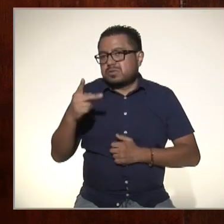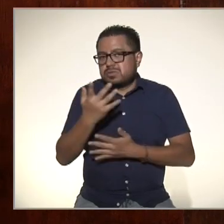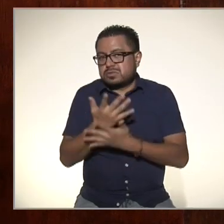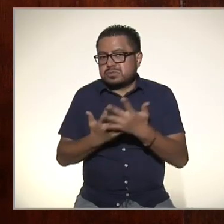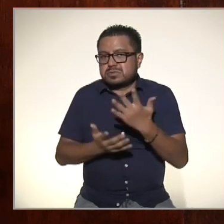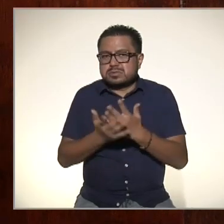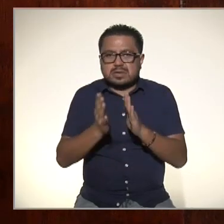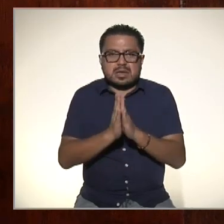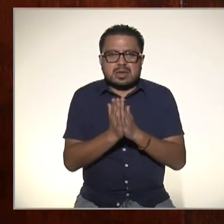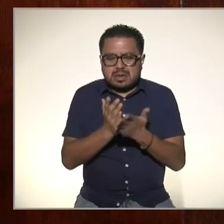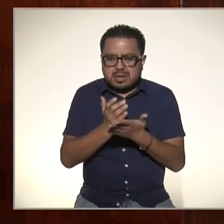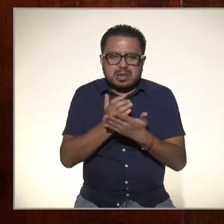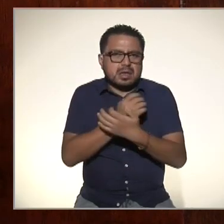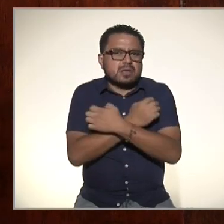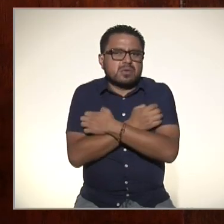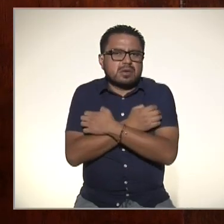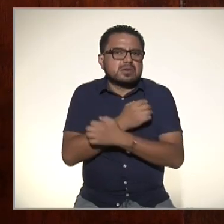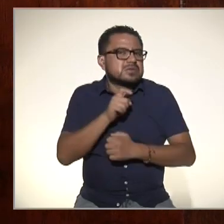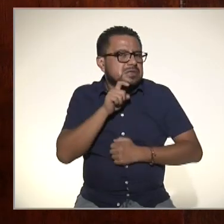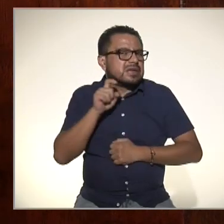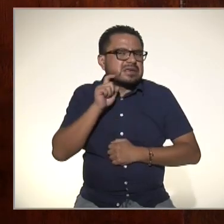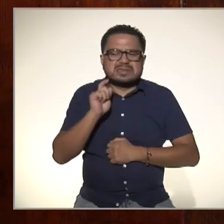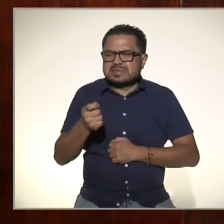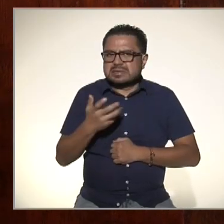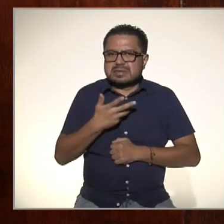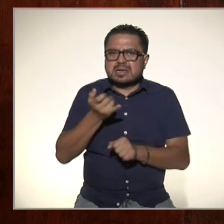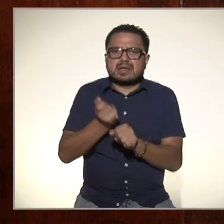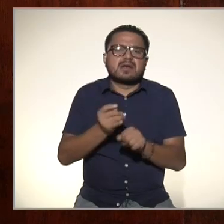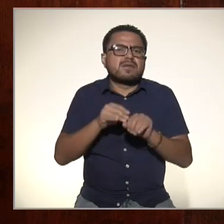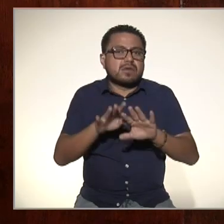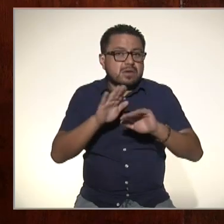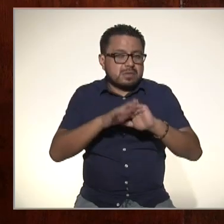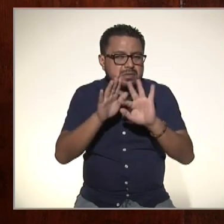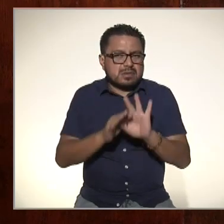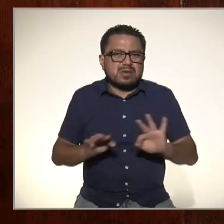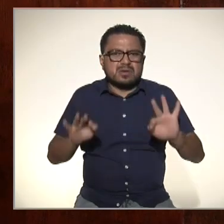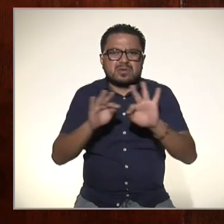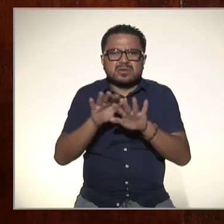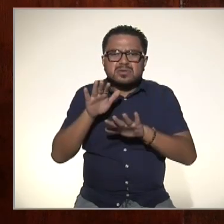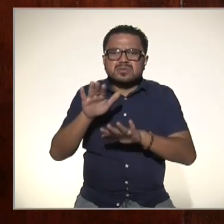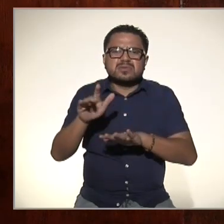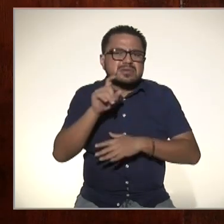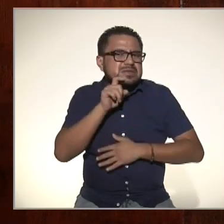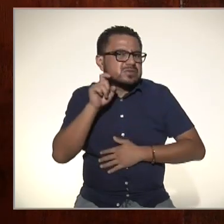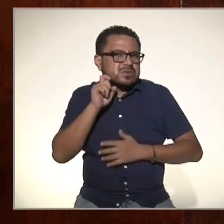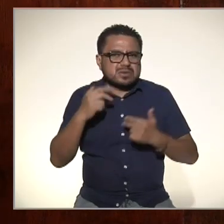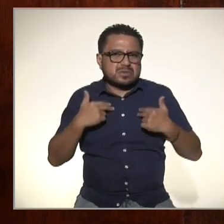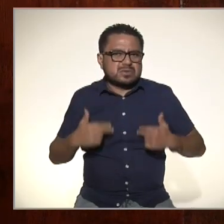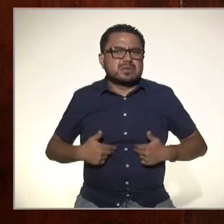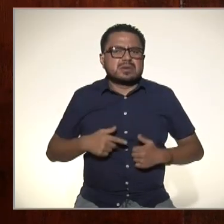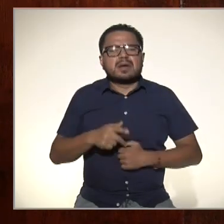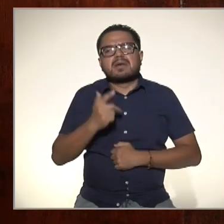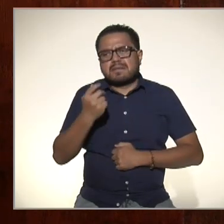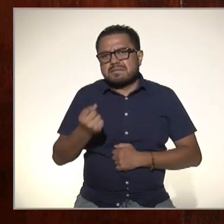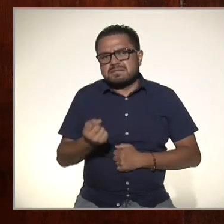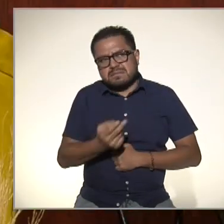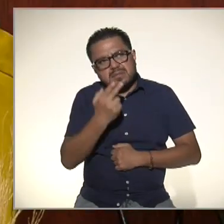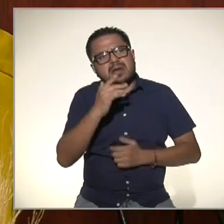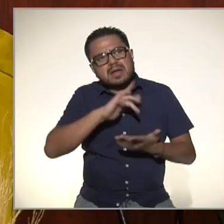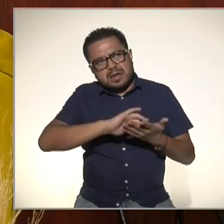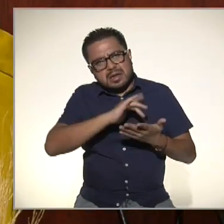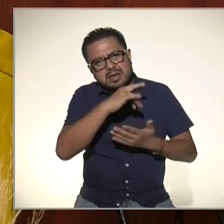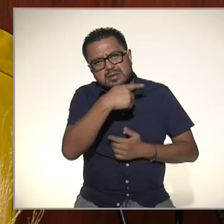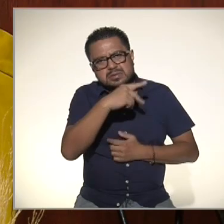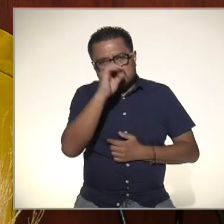llegó un libro de educación sexual, el cual tenía información importante sobre sexualidad humana. Afortunadamente, Isidro, gracias por el